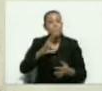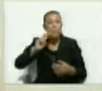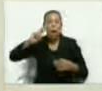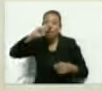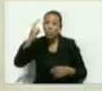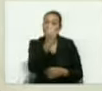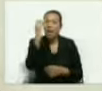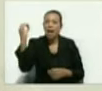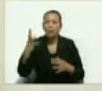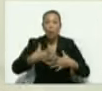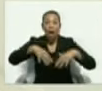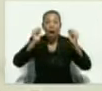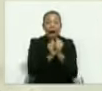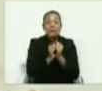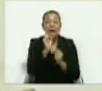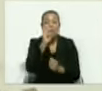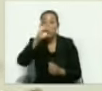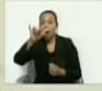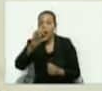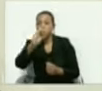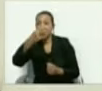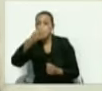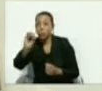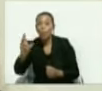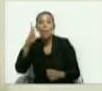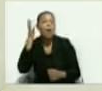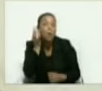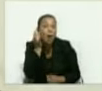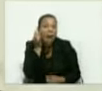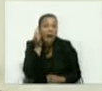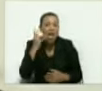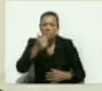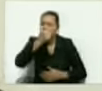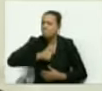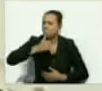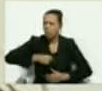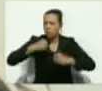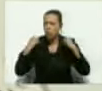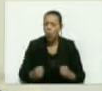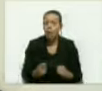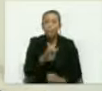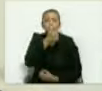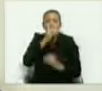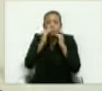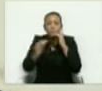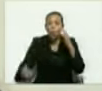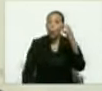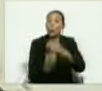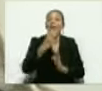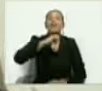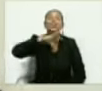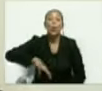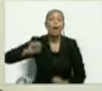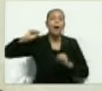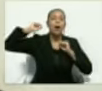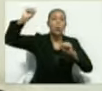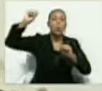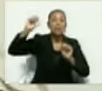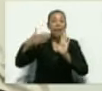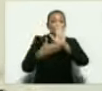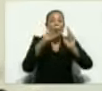de la batalla de Ayacucho. Juro por las mujeres que en resistencia insurgente construimos la historia heroica de